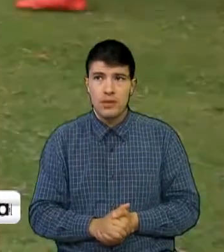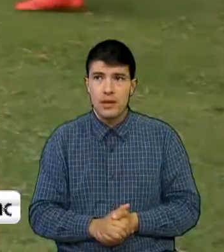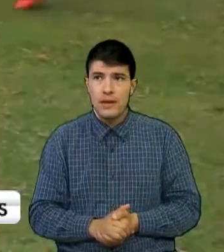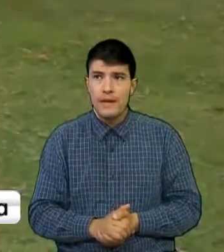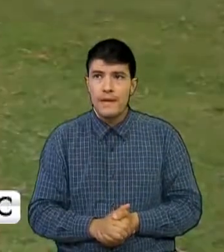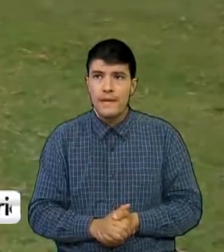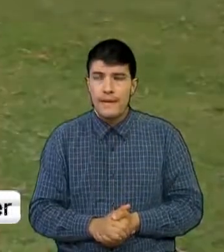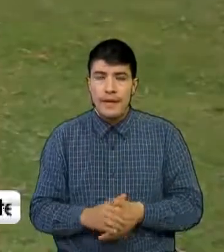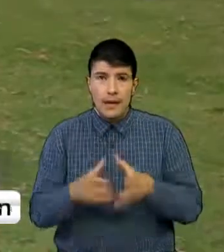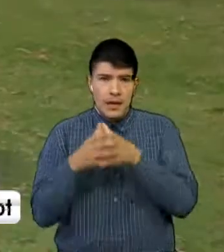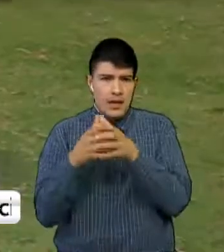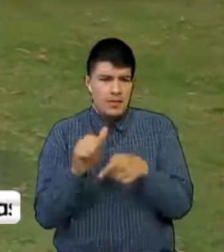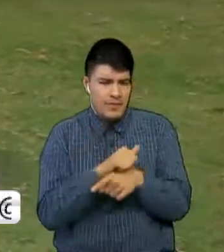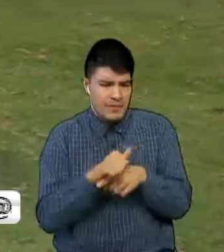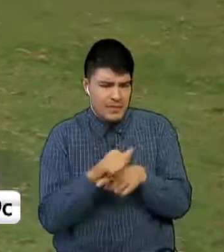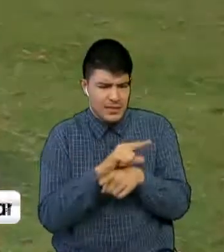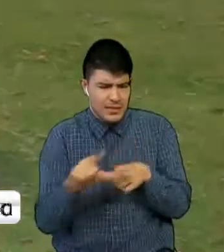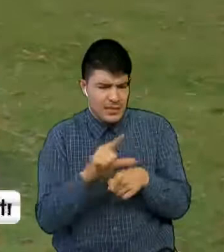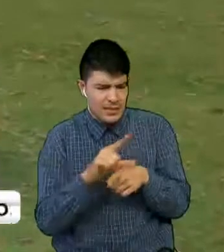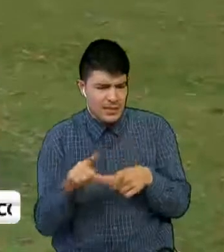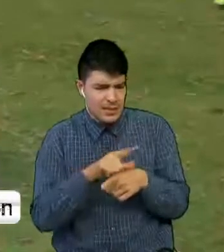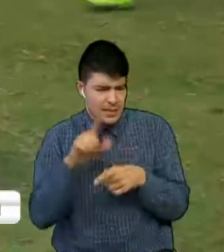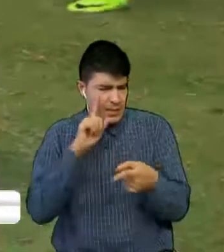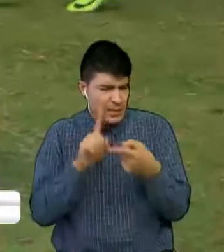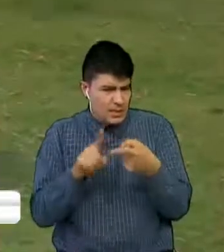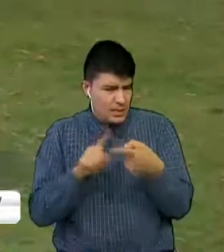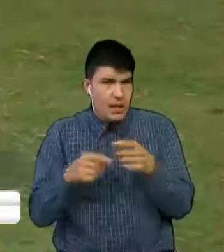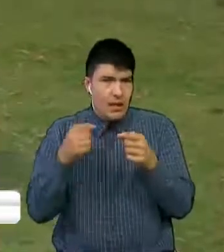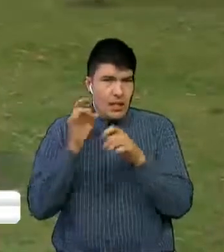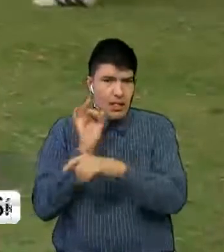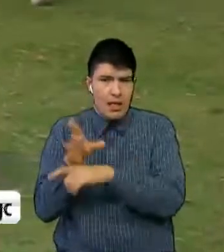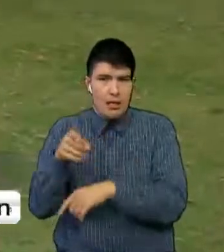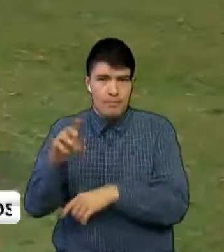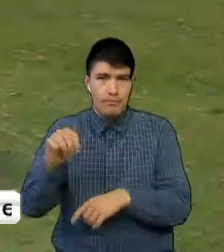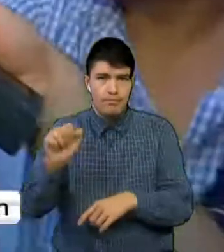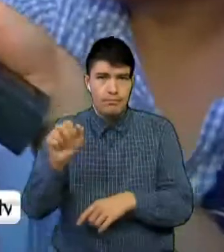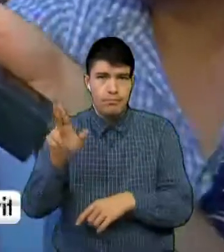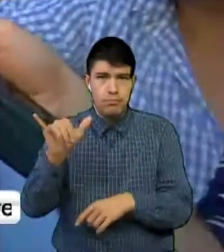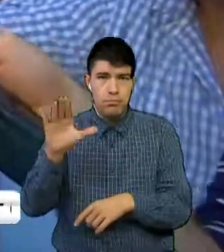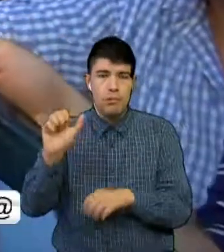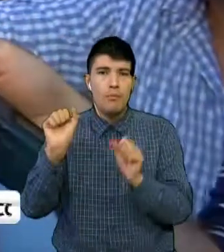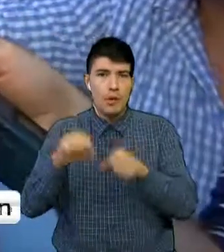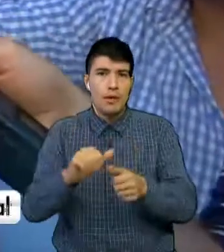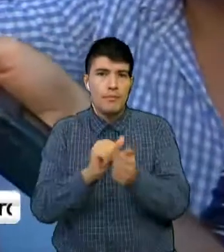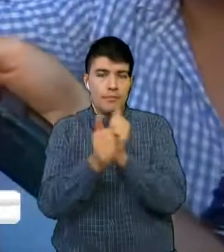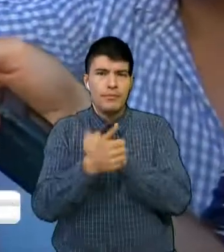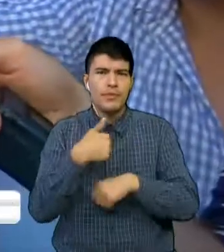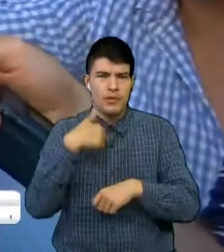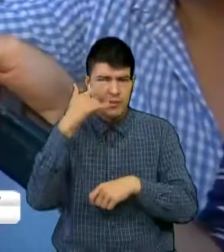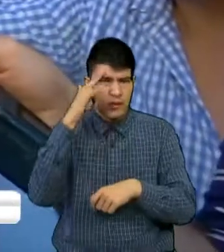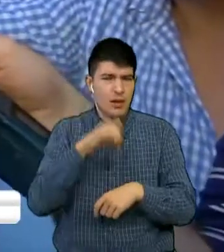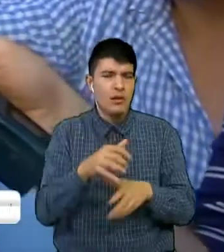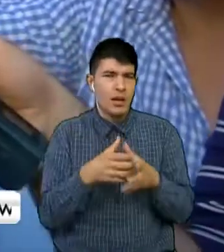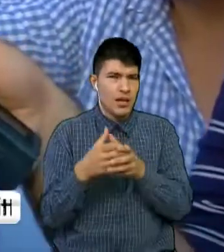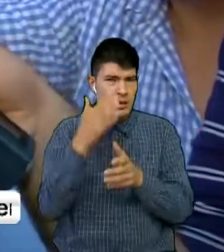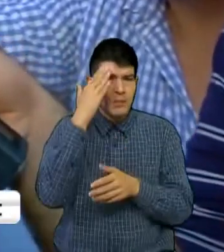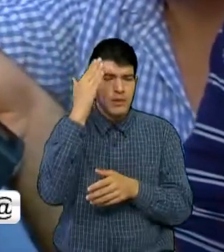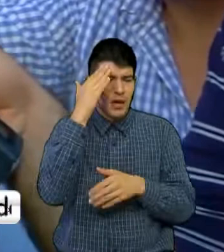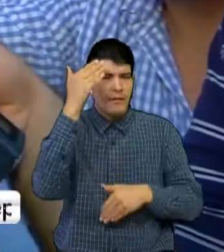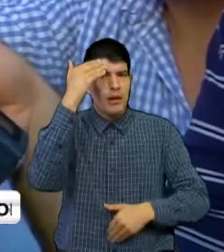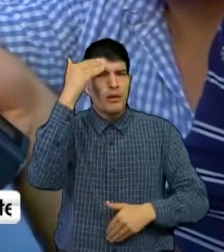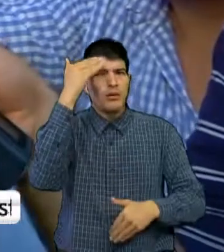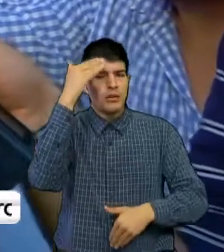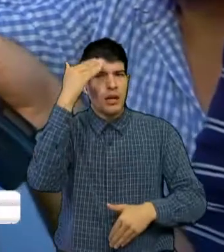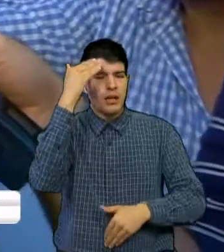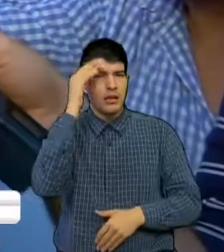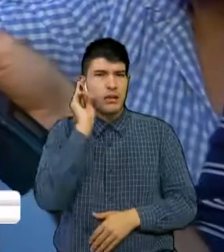el equipo en terna durante toda la semana con la convicción de derrotar la américa y llegar a la semifinal yo creo que el equipo sabe es consciente que